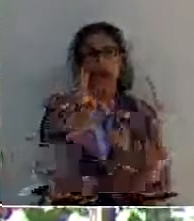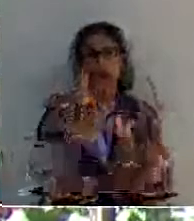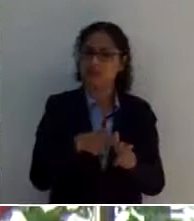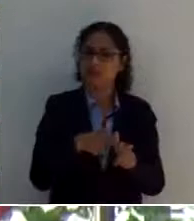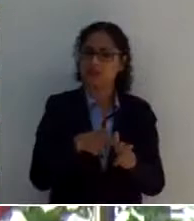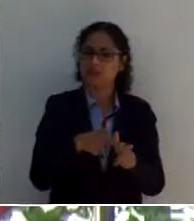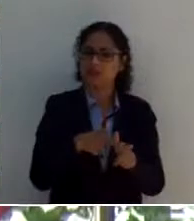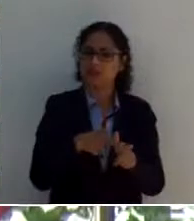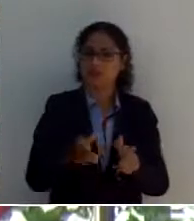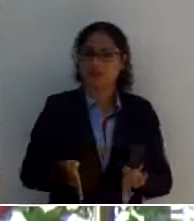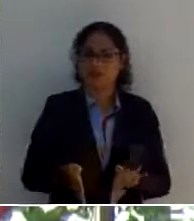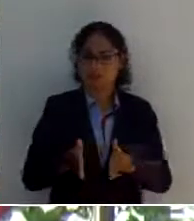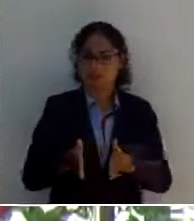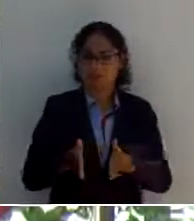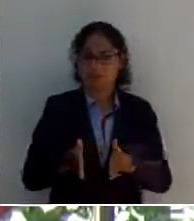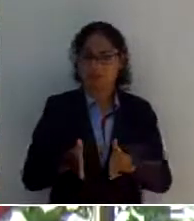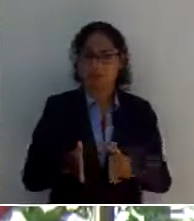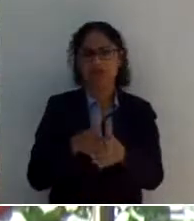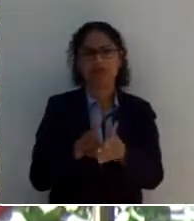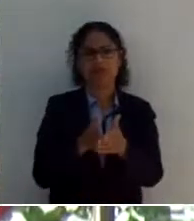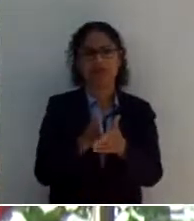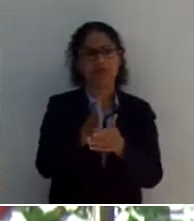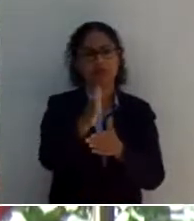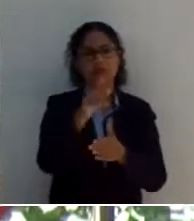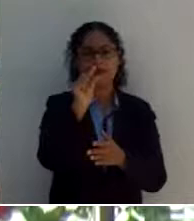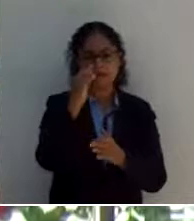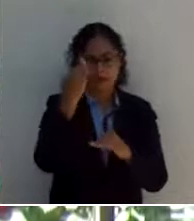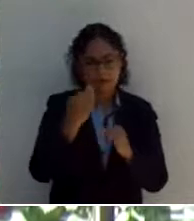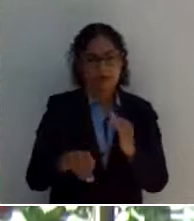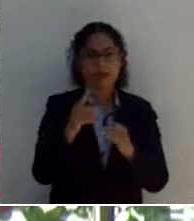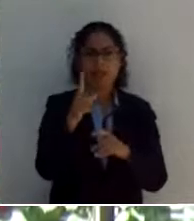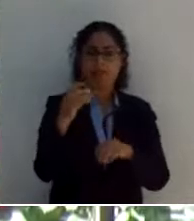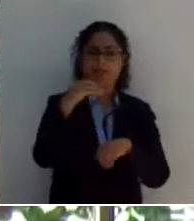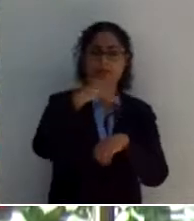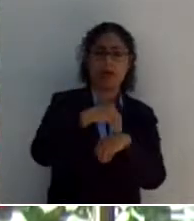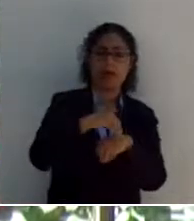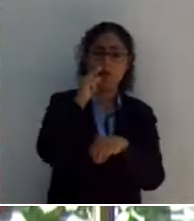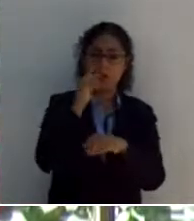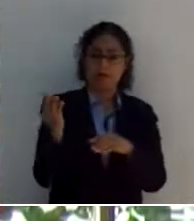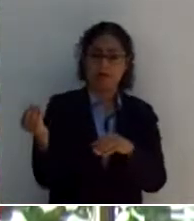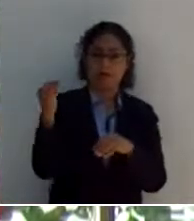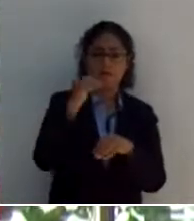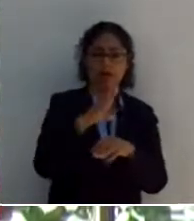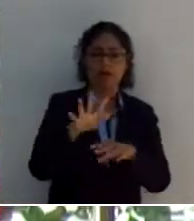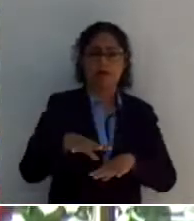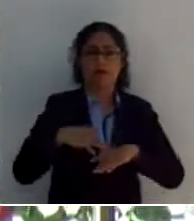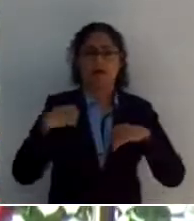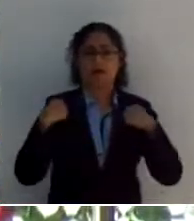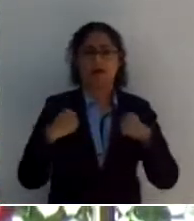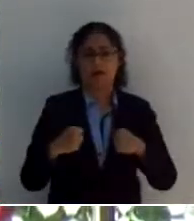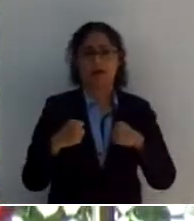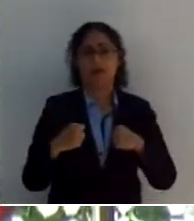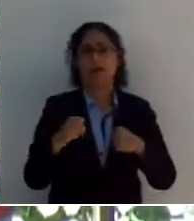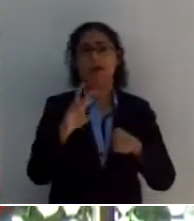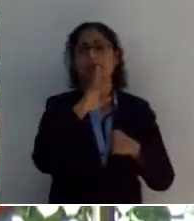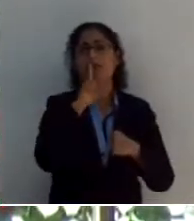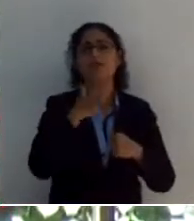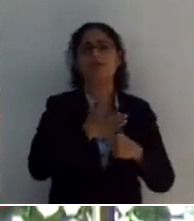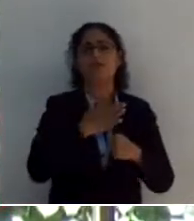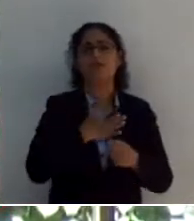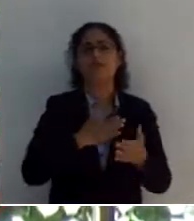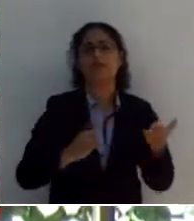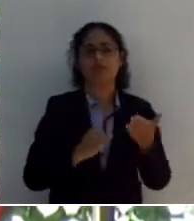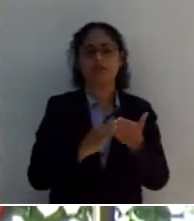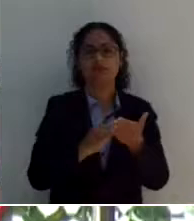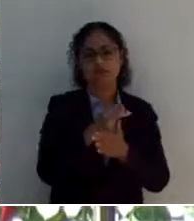vamos pocos elementos para alcanzar el estado de fuerza que nos determina